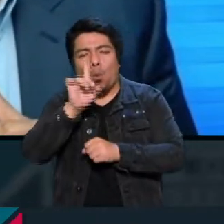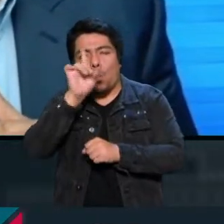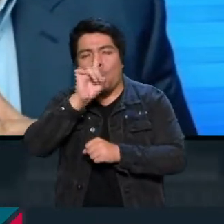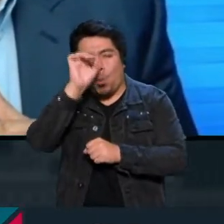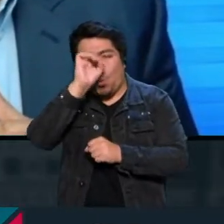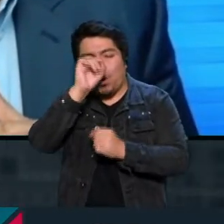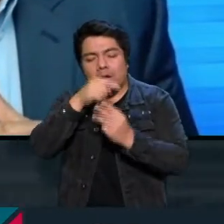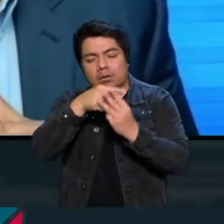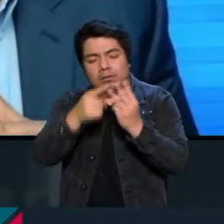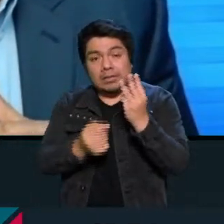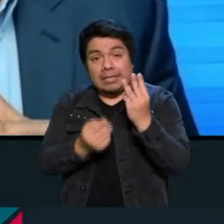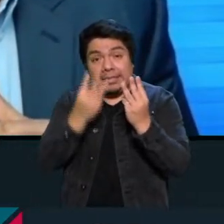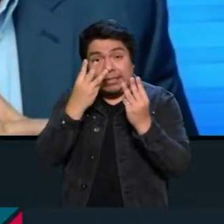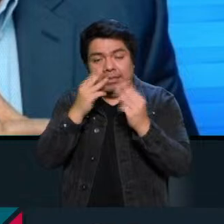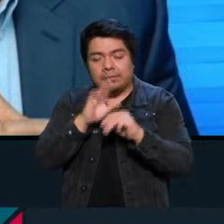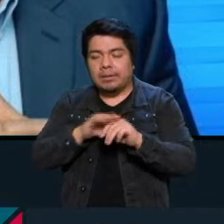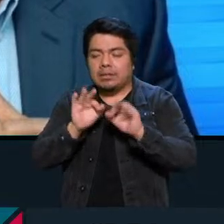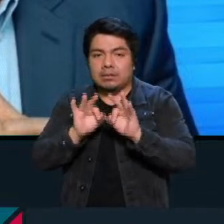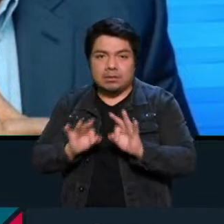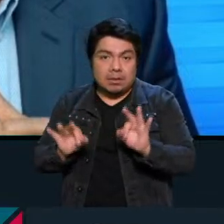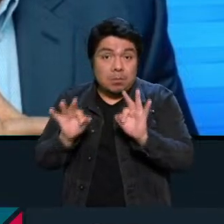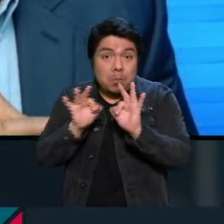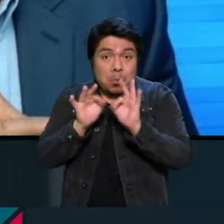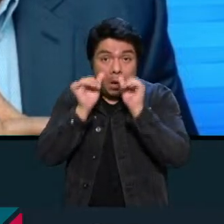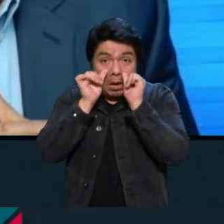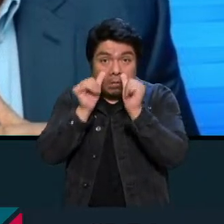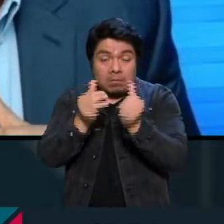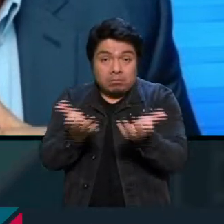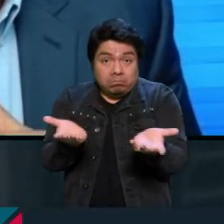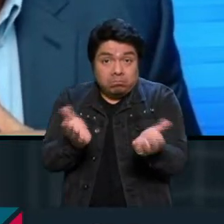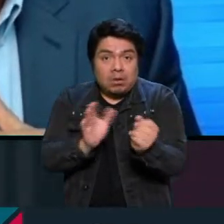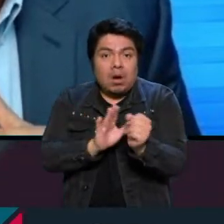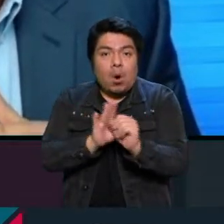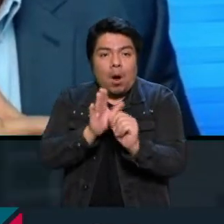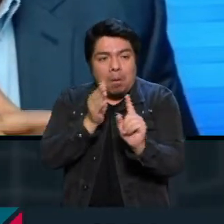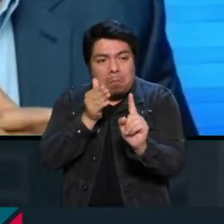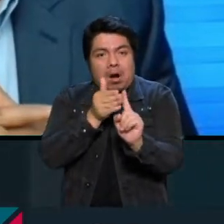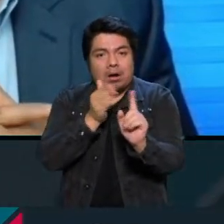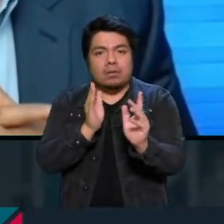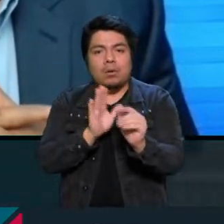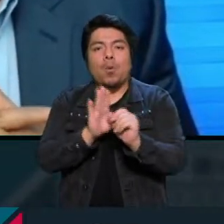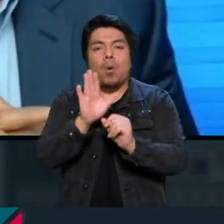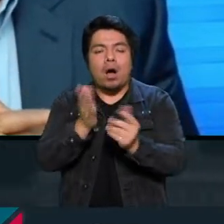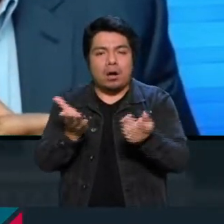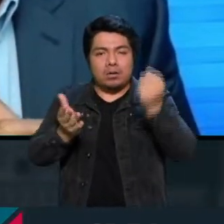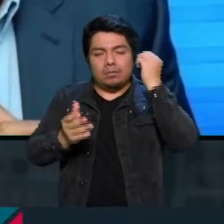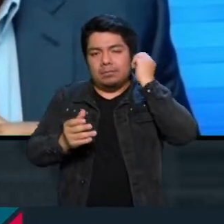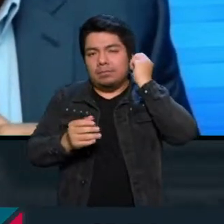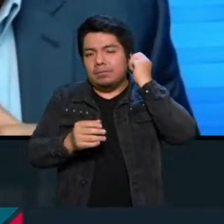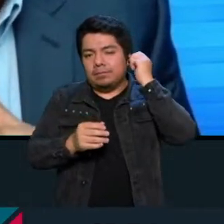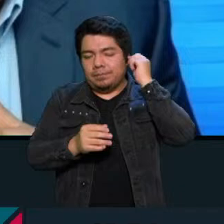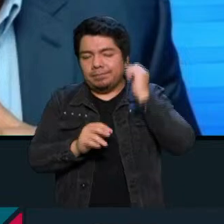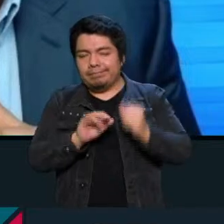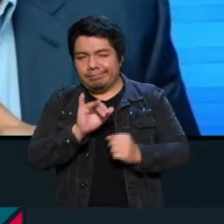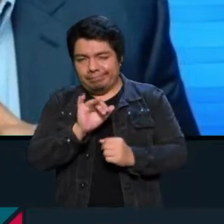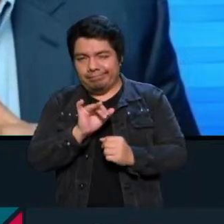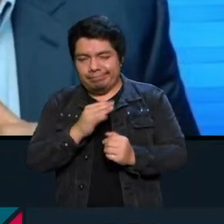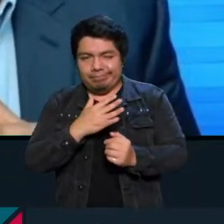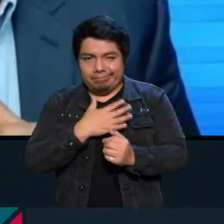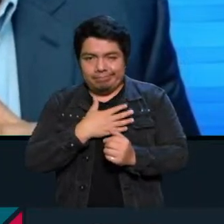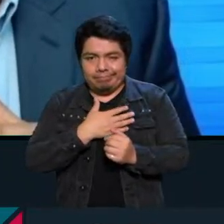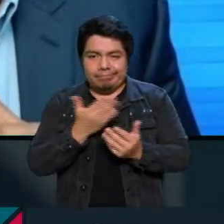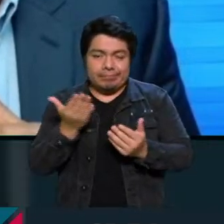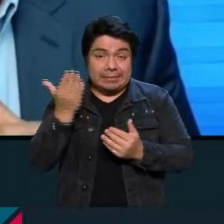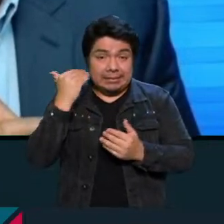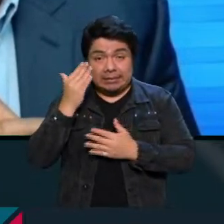las 3 áreas más importantes, fundamentales, a atender de manera prioritaria? Sí, afortunadamente yo, como lideré